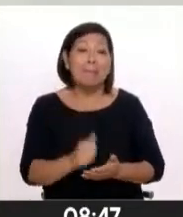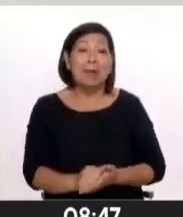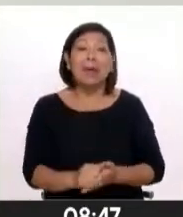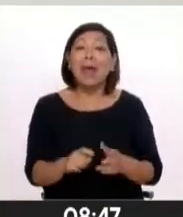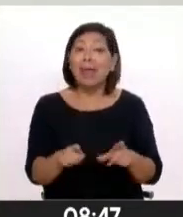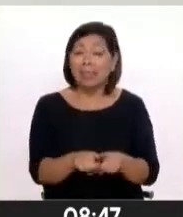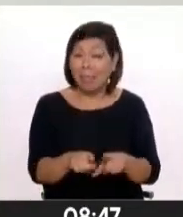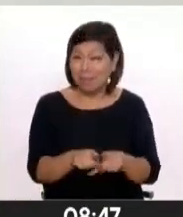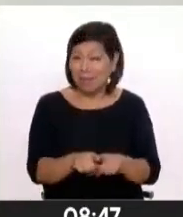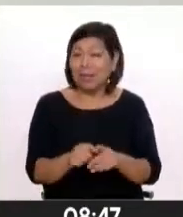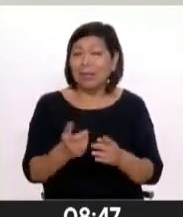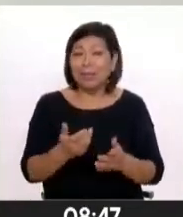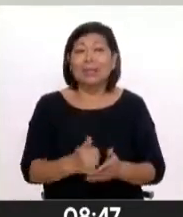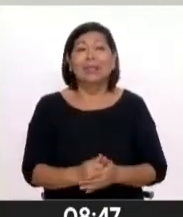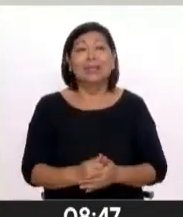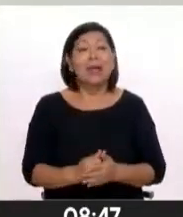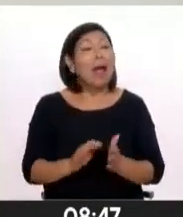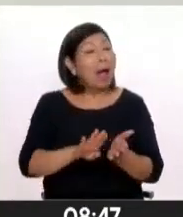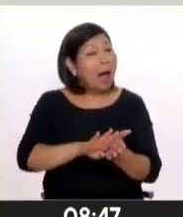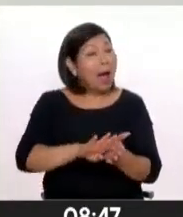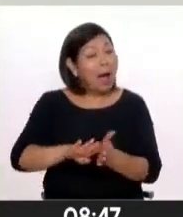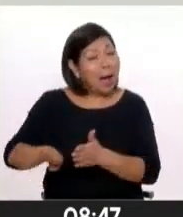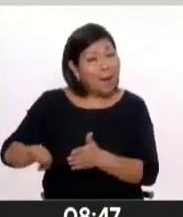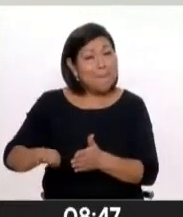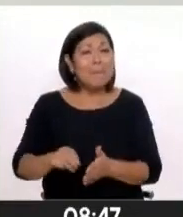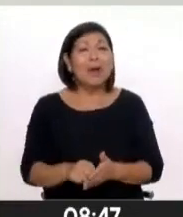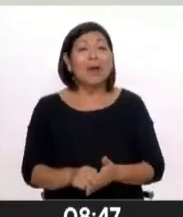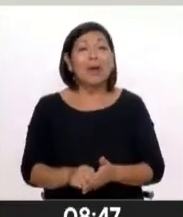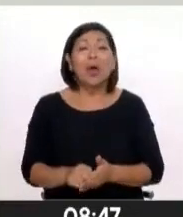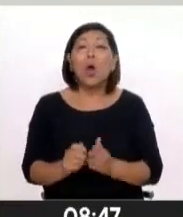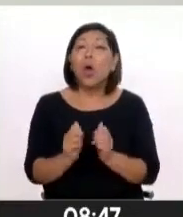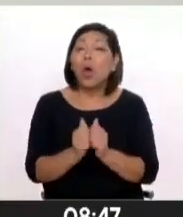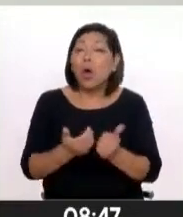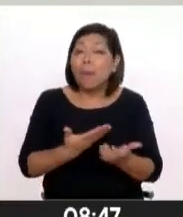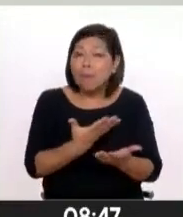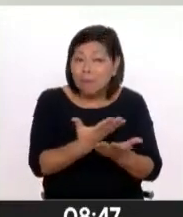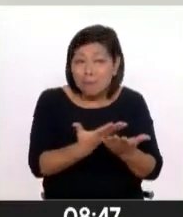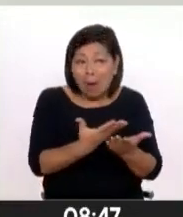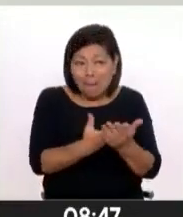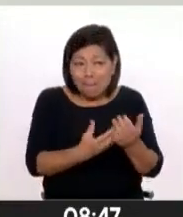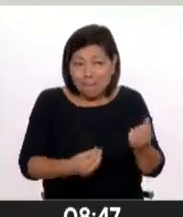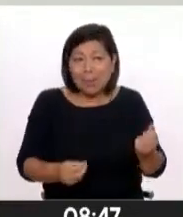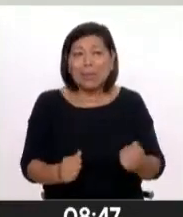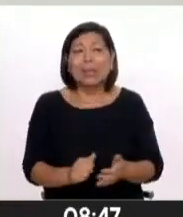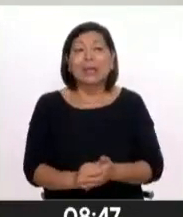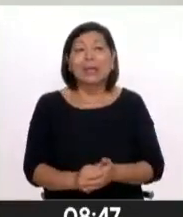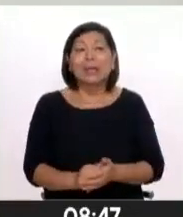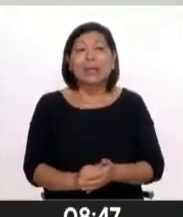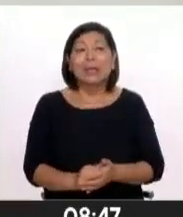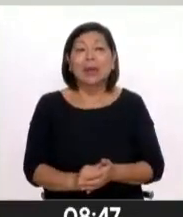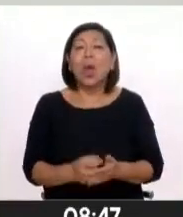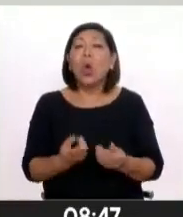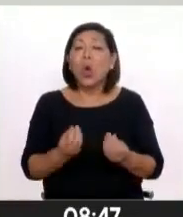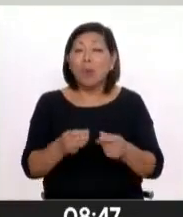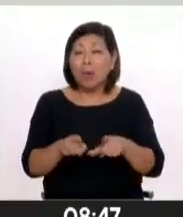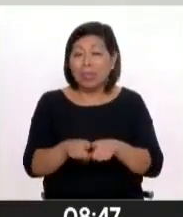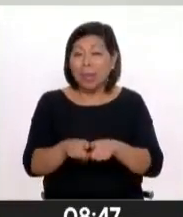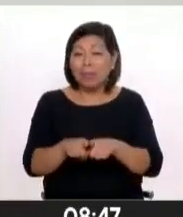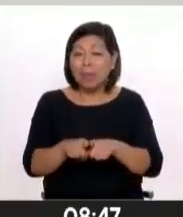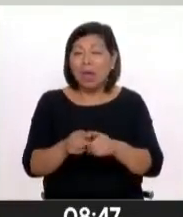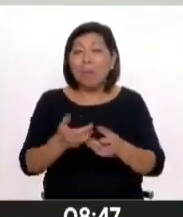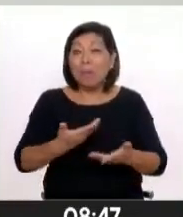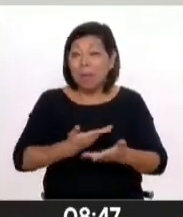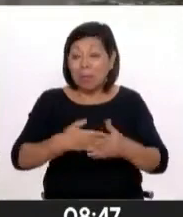también hacemos lo que es muy aparte del parto con acompañamiento, también hacemos lo que es el parto vertical, respetando